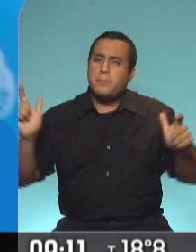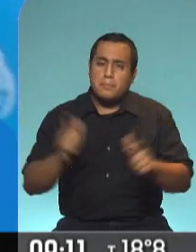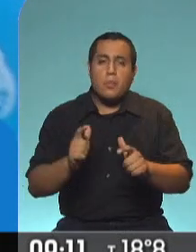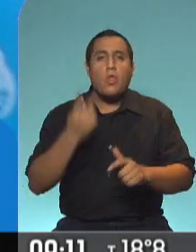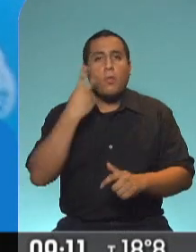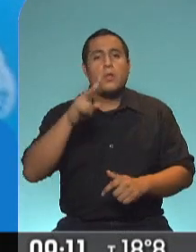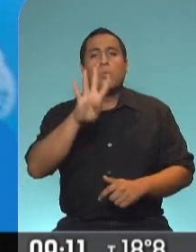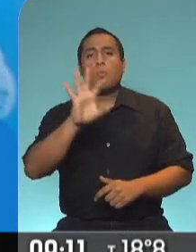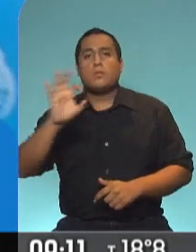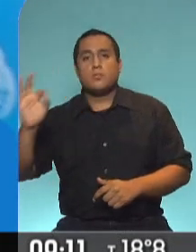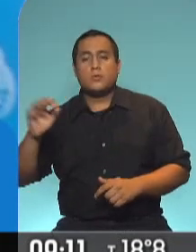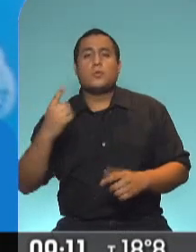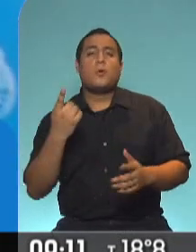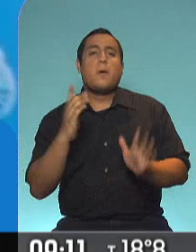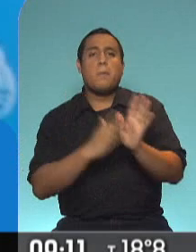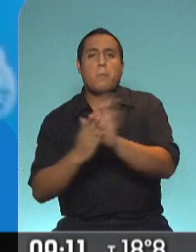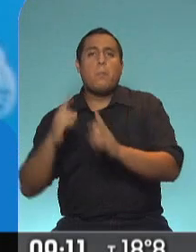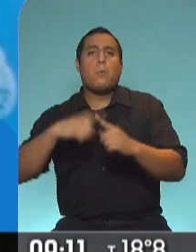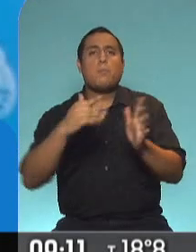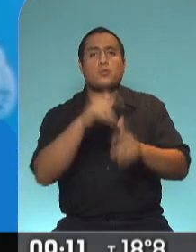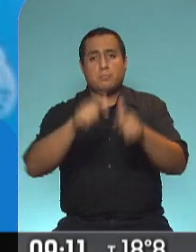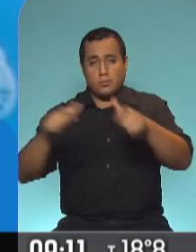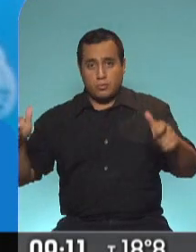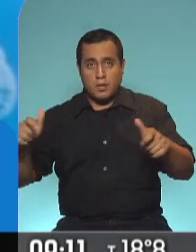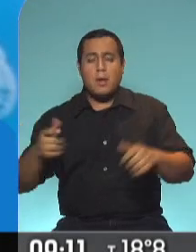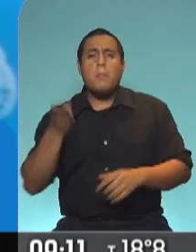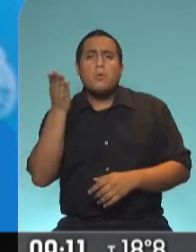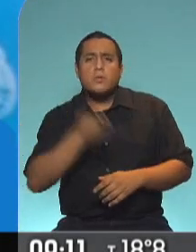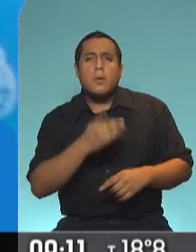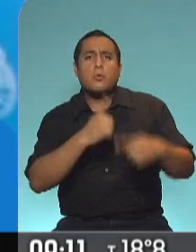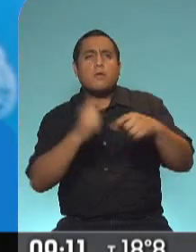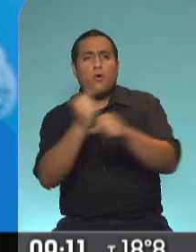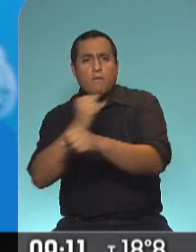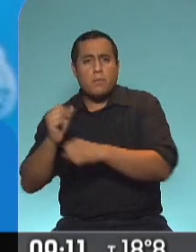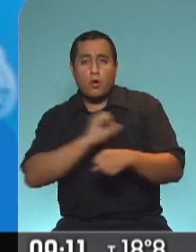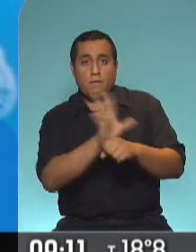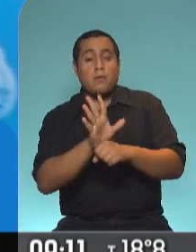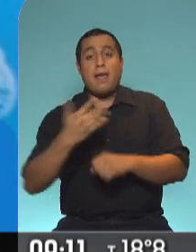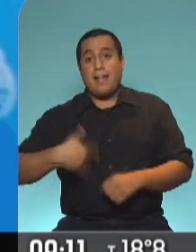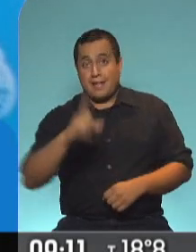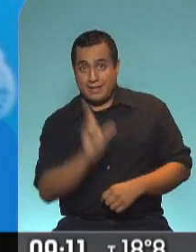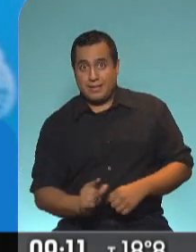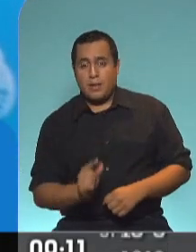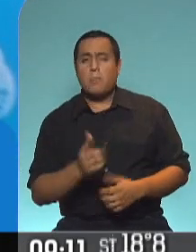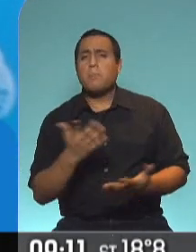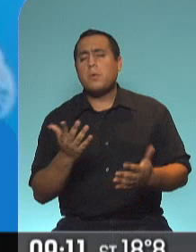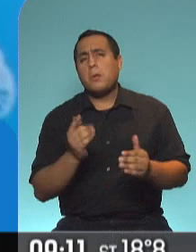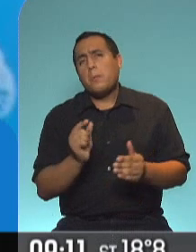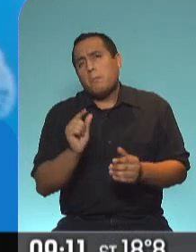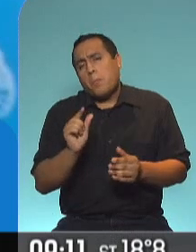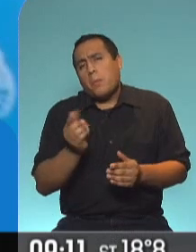2400 test por millón de habitantes el porcentaje de positividad promedio en argentina está en un leve